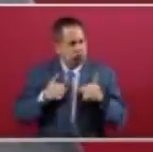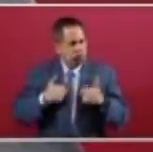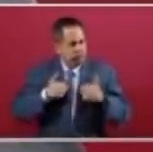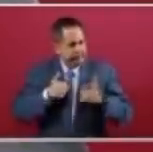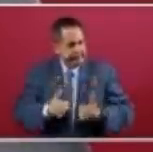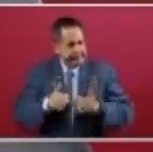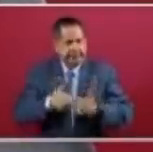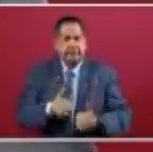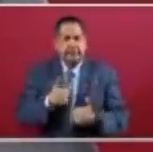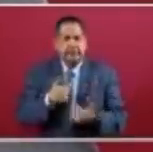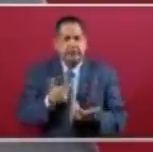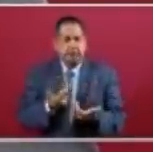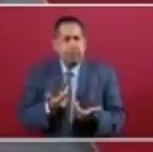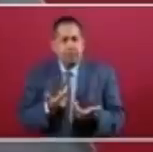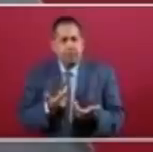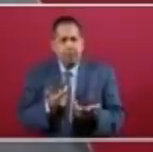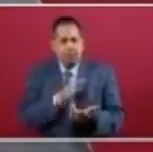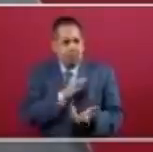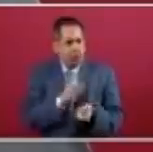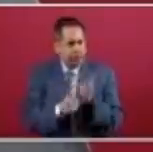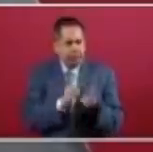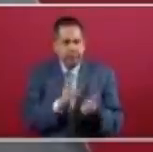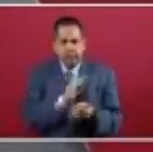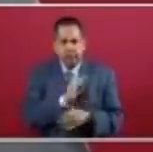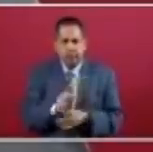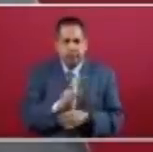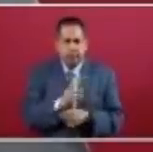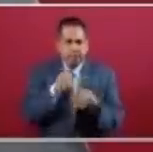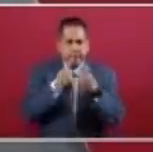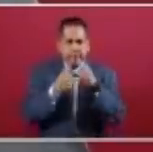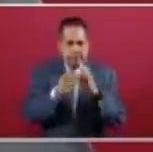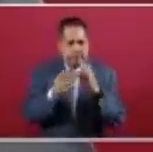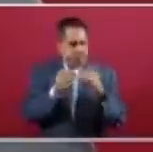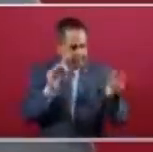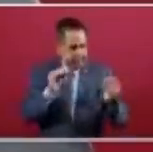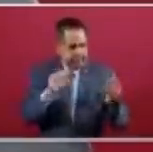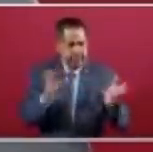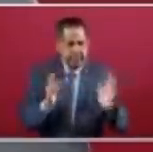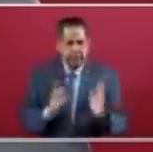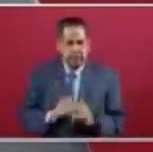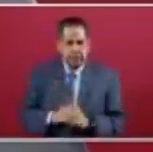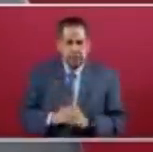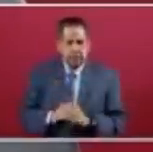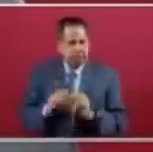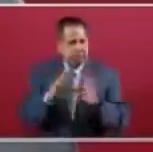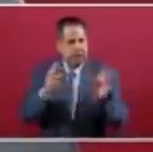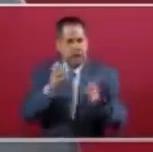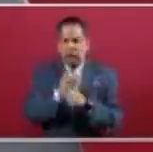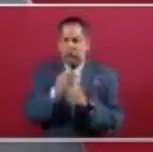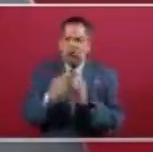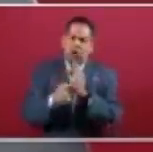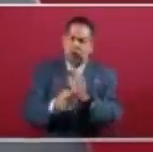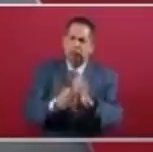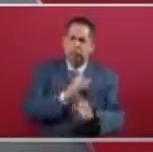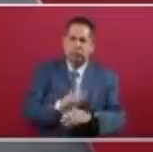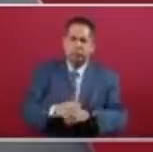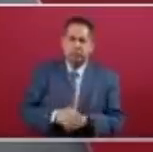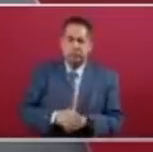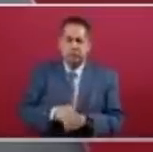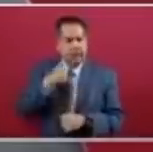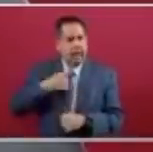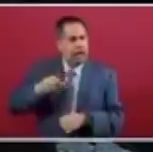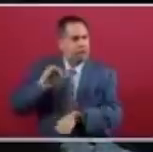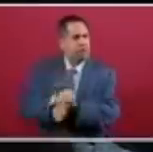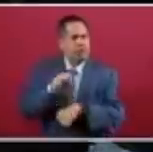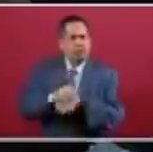política, vamos a dialogar, a debatir, eso es lo que estamos planteando, por el interés de la